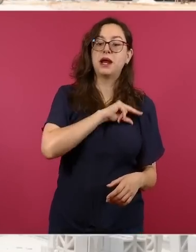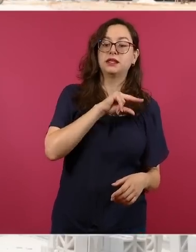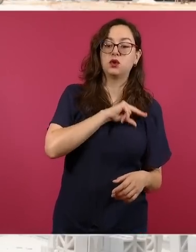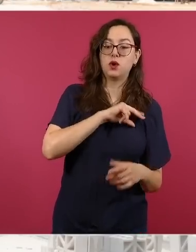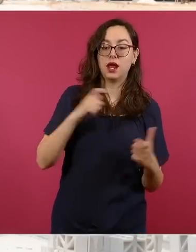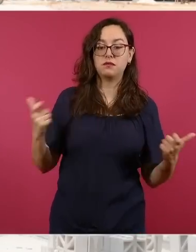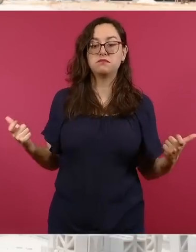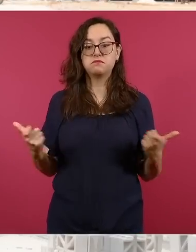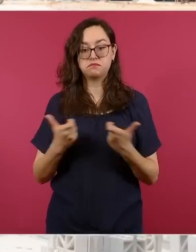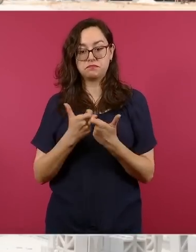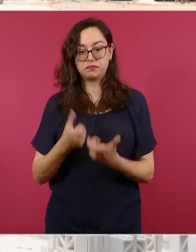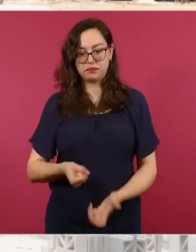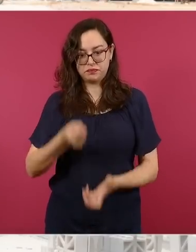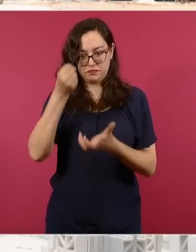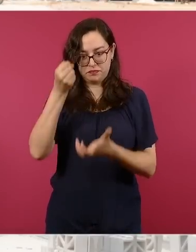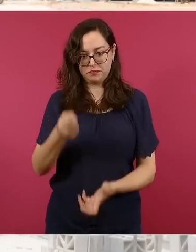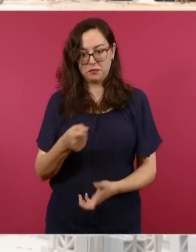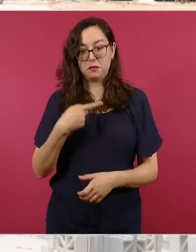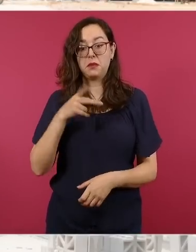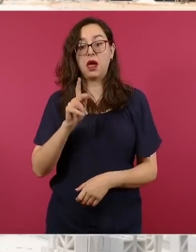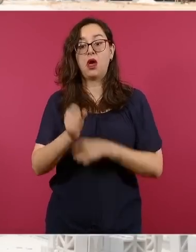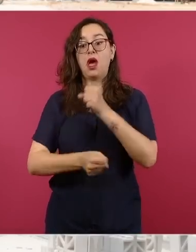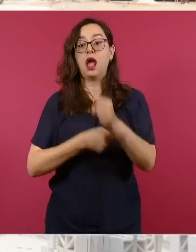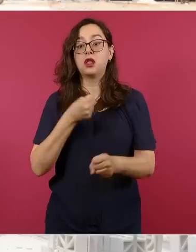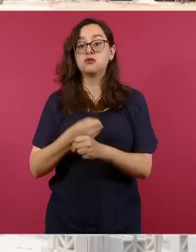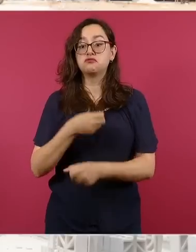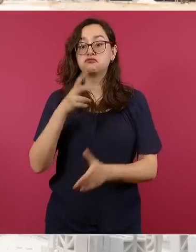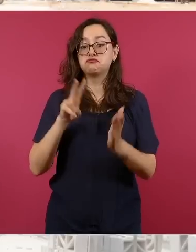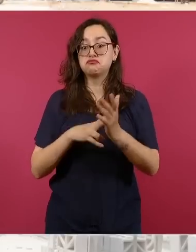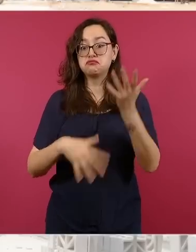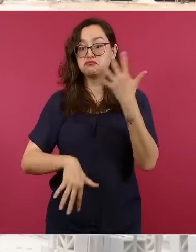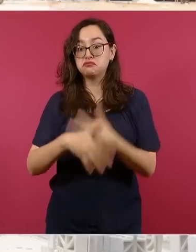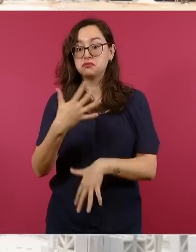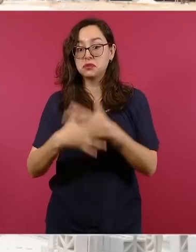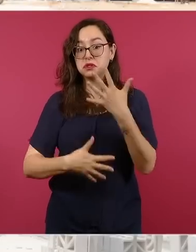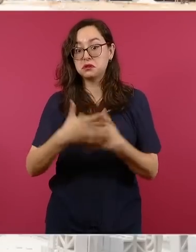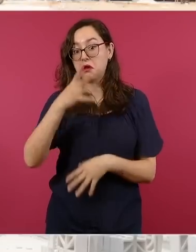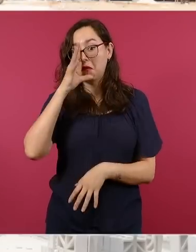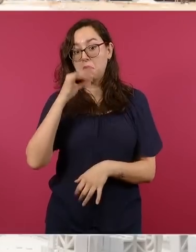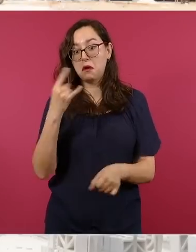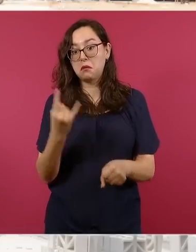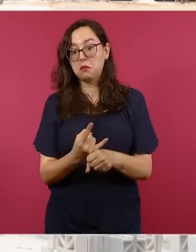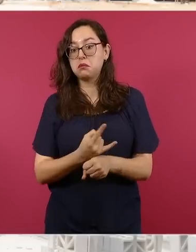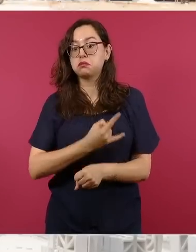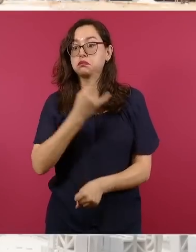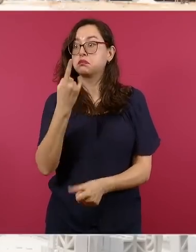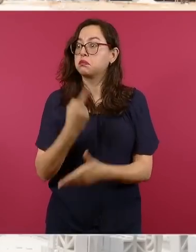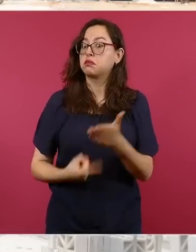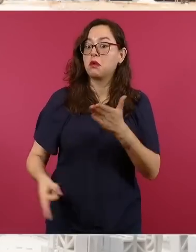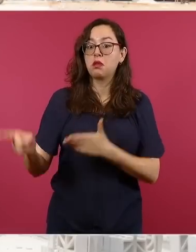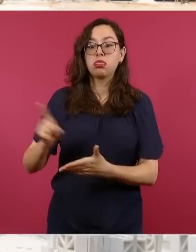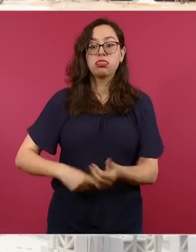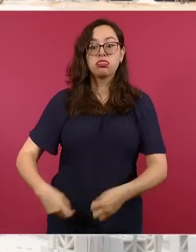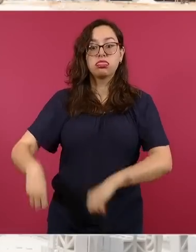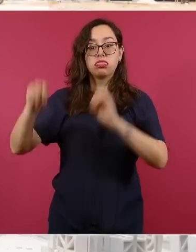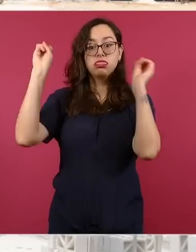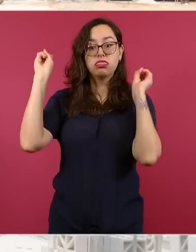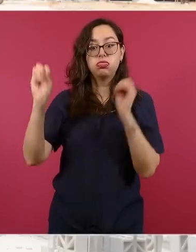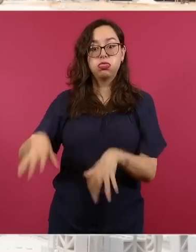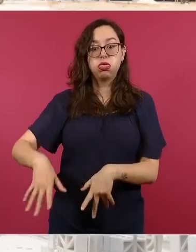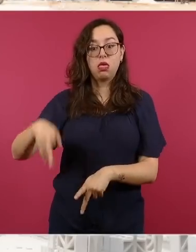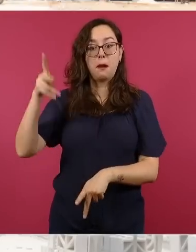de la entrega se canceló la obra en 2015 y ahí se quedó como otro más de estas elefantes blancos en